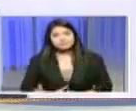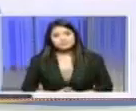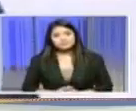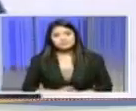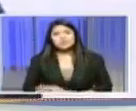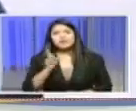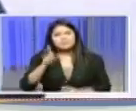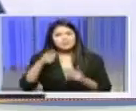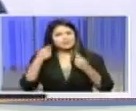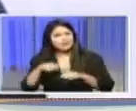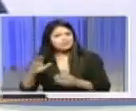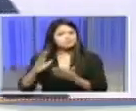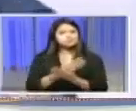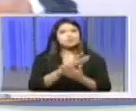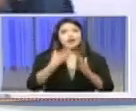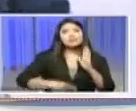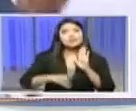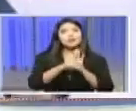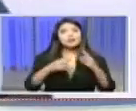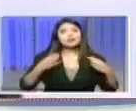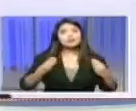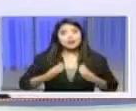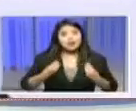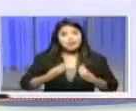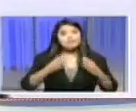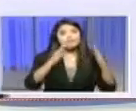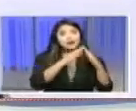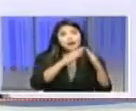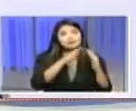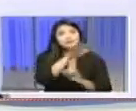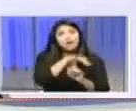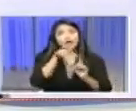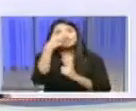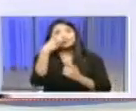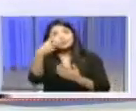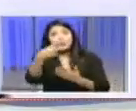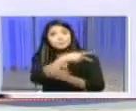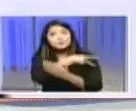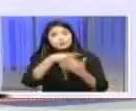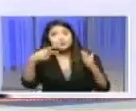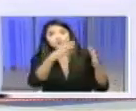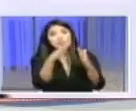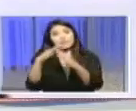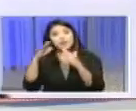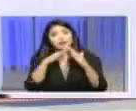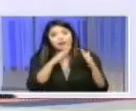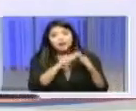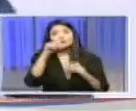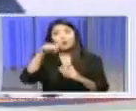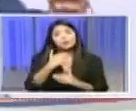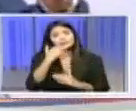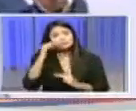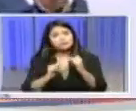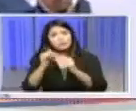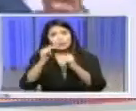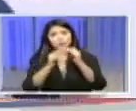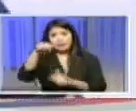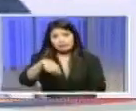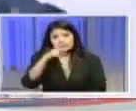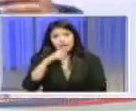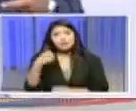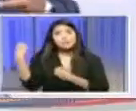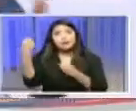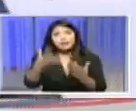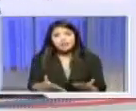Intentar quitarle el derecho a la vivienda a 2 millones de hogares, de los cuales estamos construyendo ya este año para